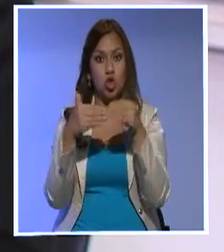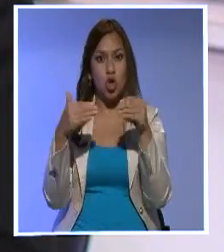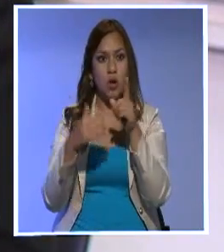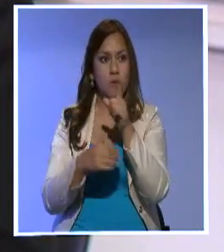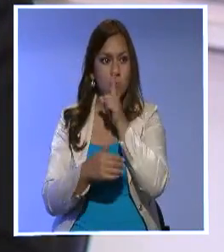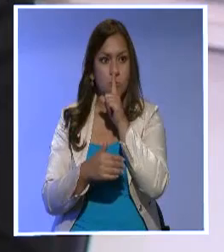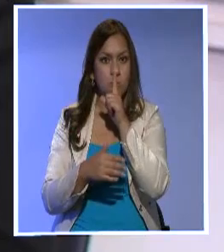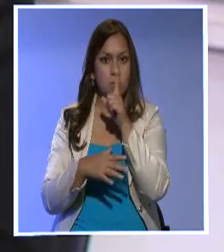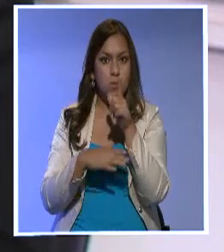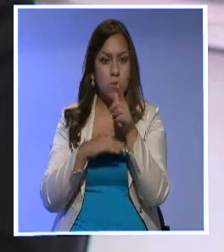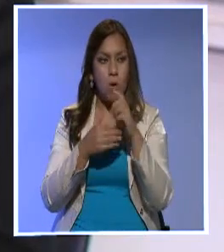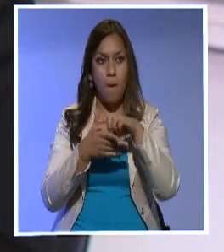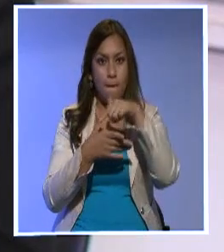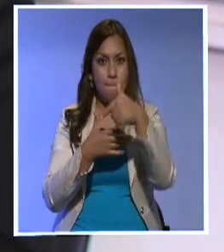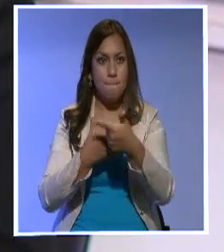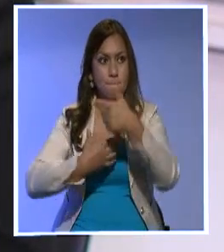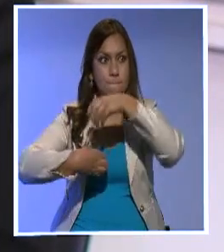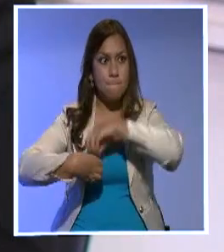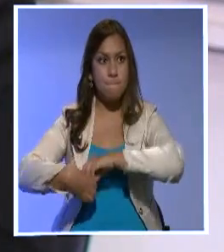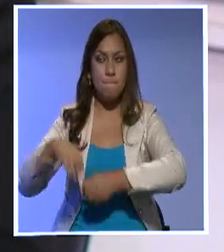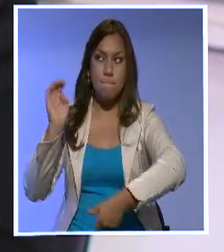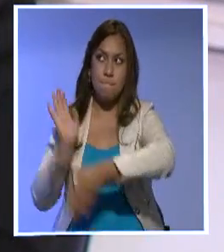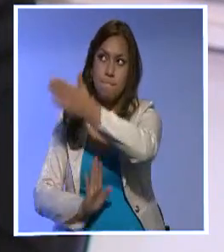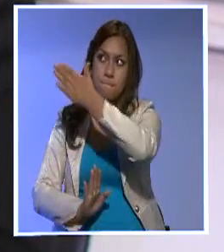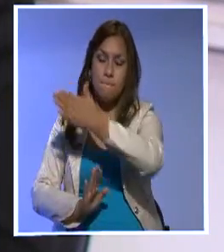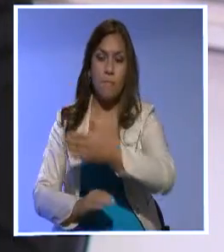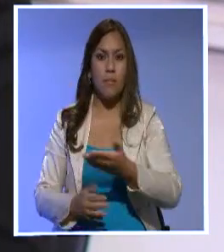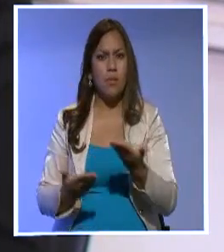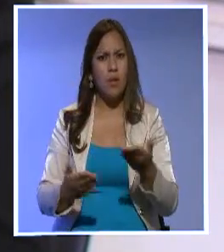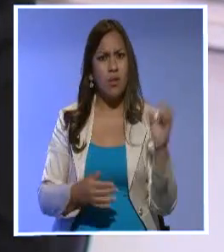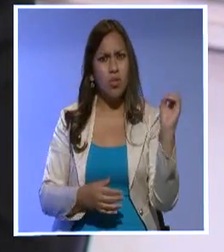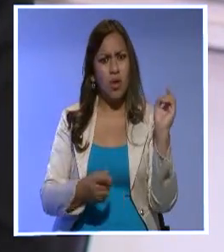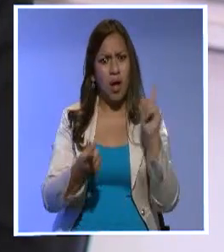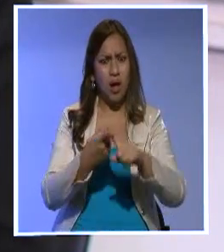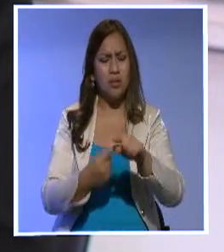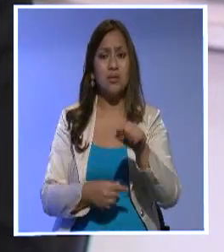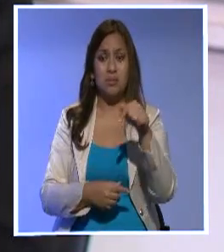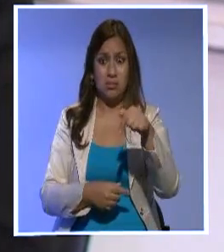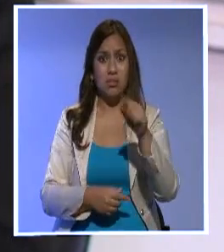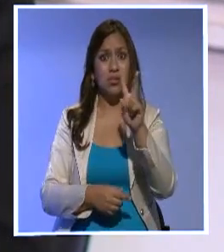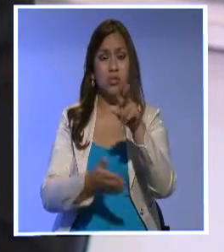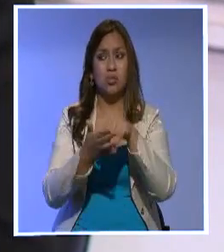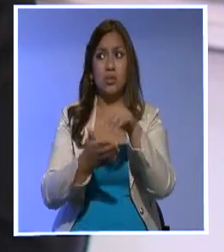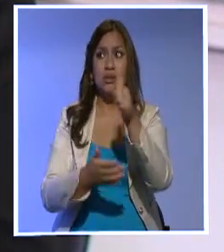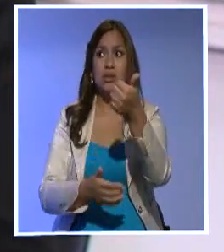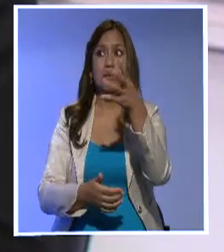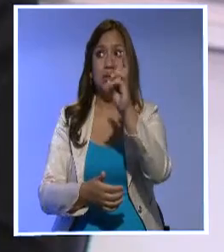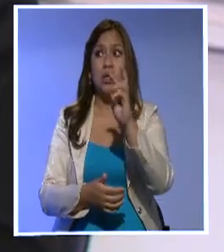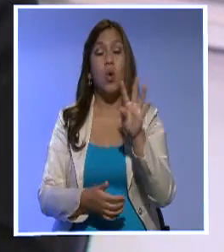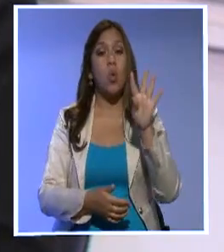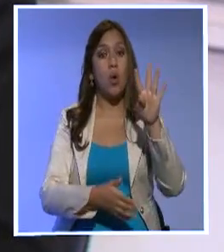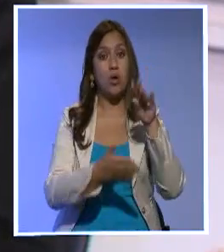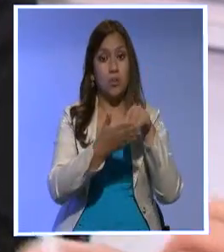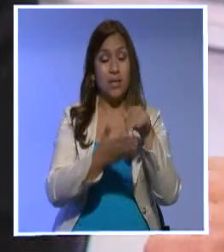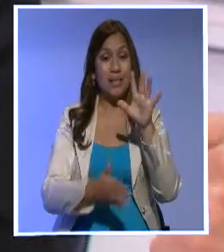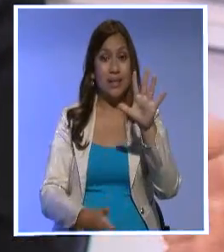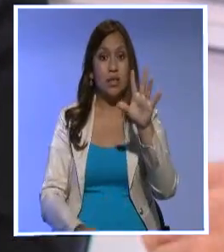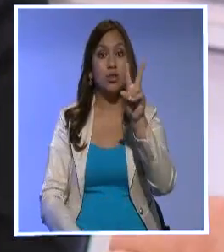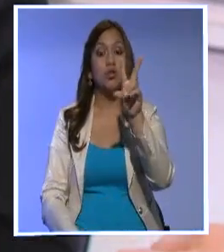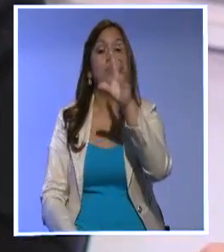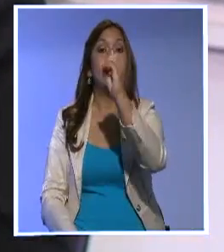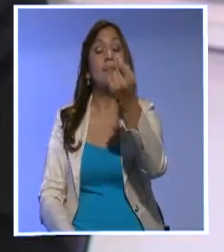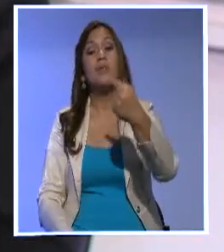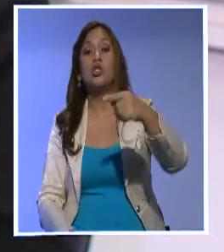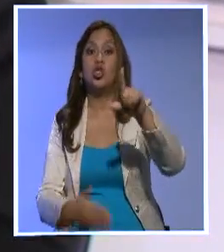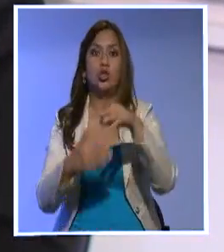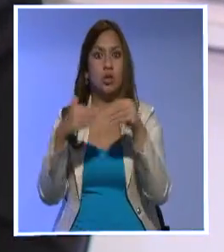de enero de 2014 a octubre del 2016 han salido 4 mil 520 millones de dólares el